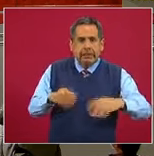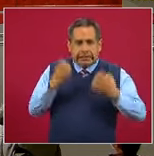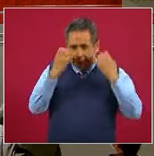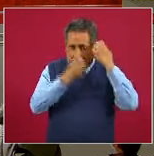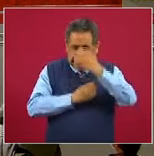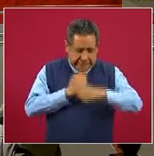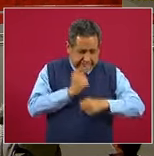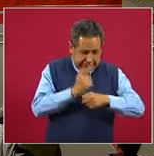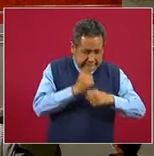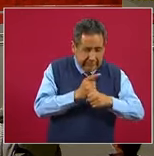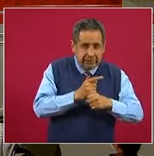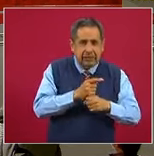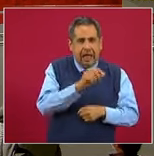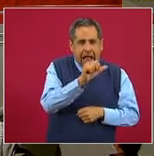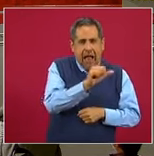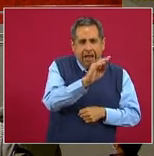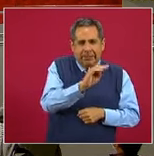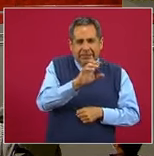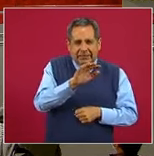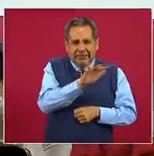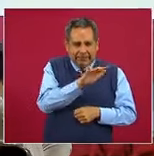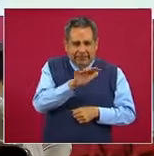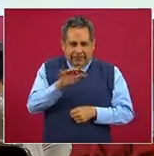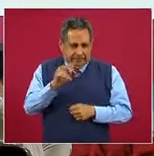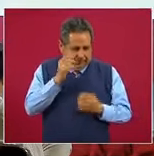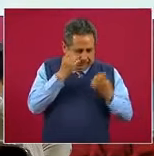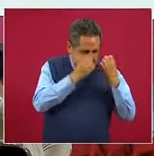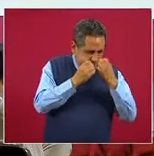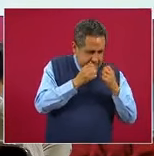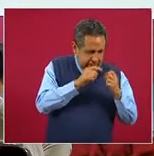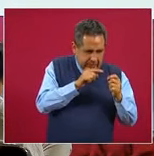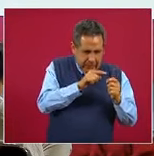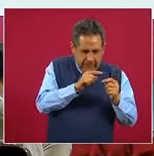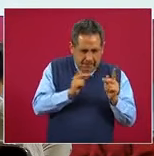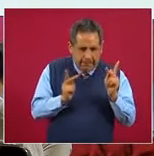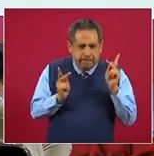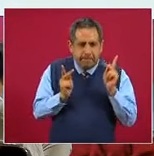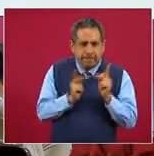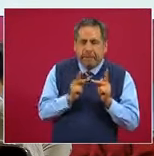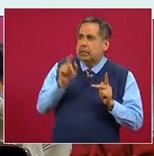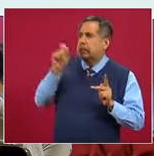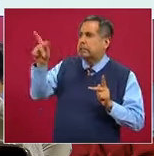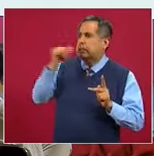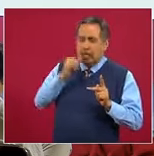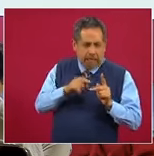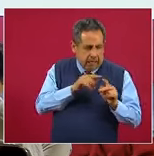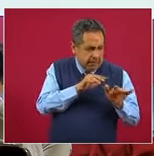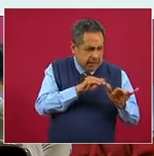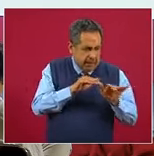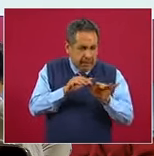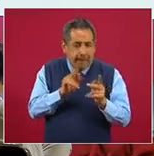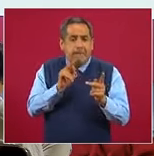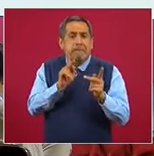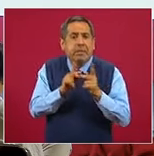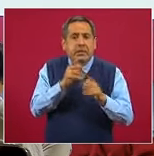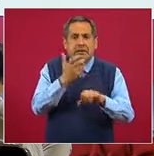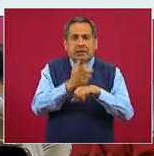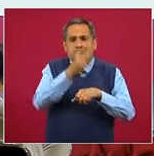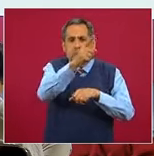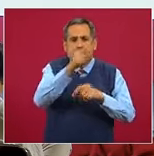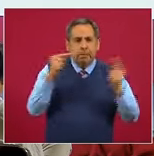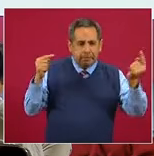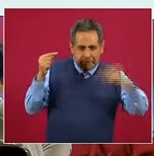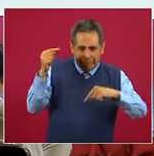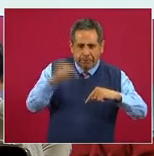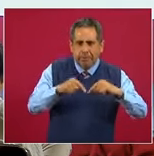clínicos como por las asociaciones filogenéticas que les he venido comentando con estos árboles que se realizan. Si me